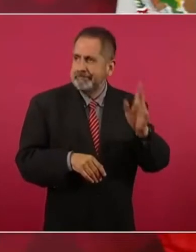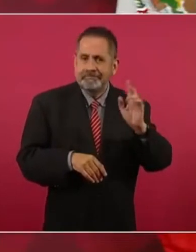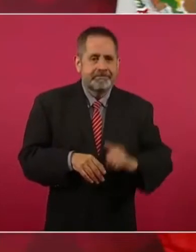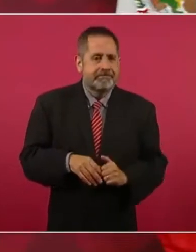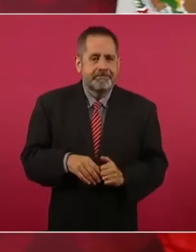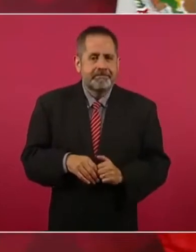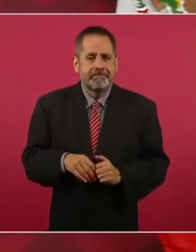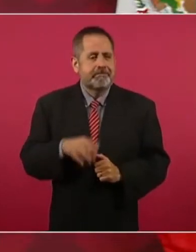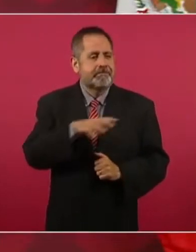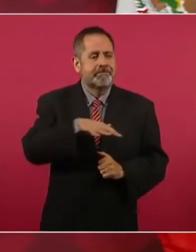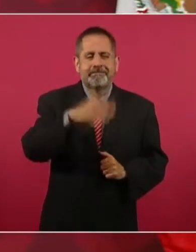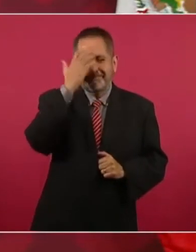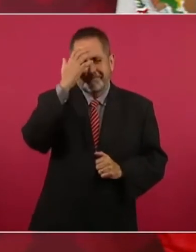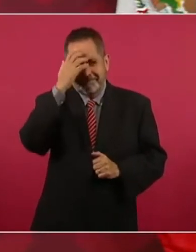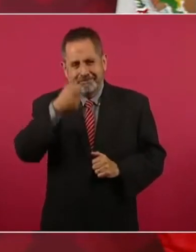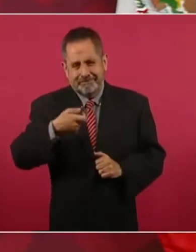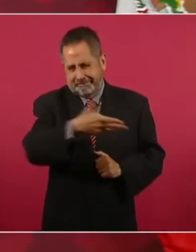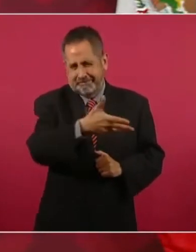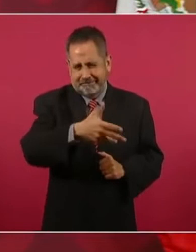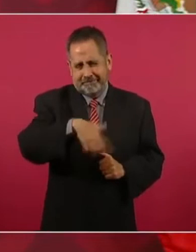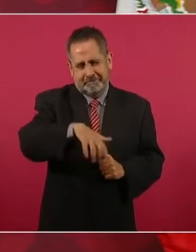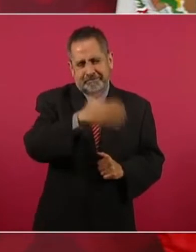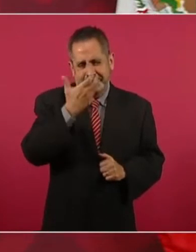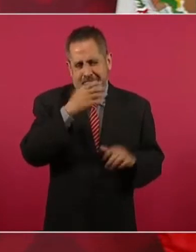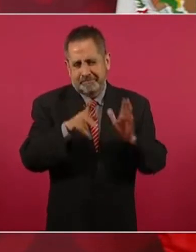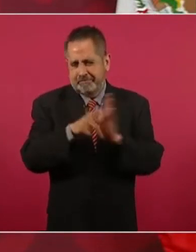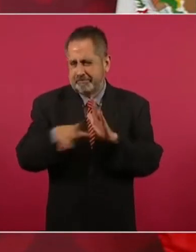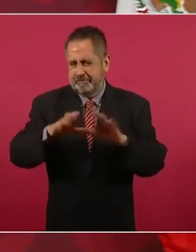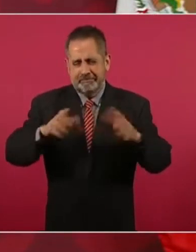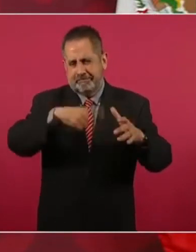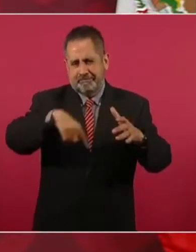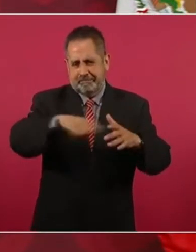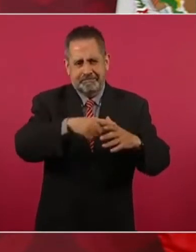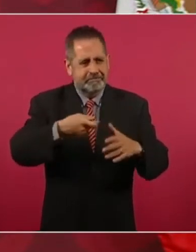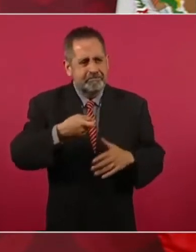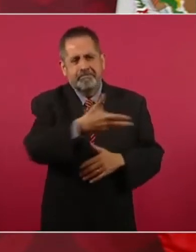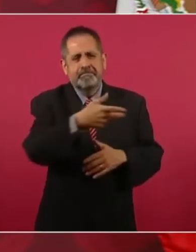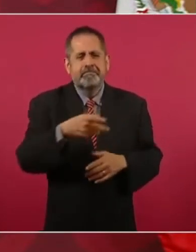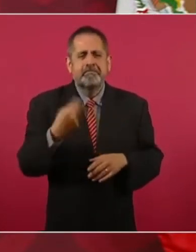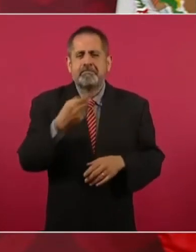que se conoce en el argot de la política exterior